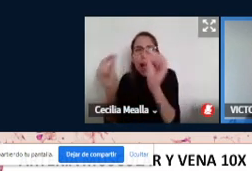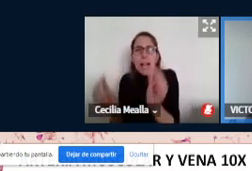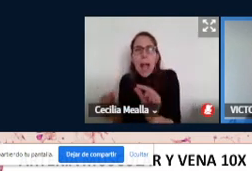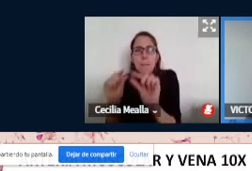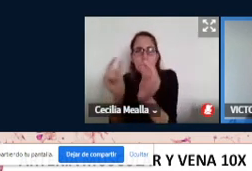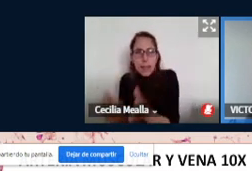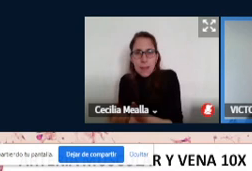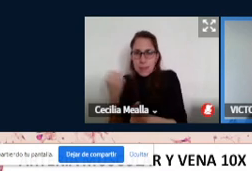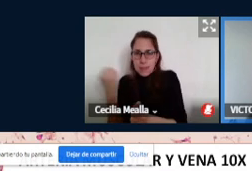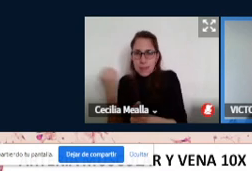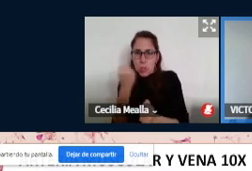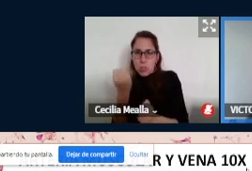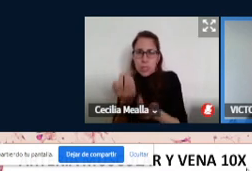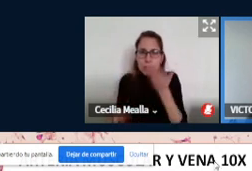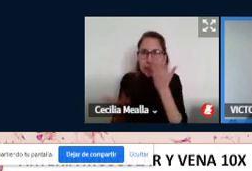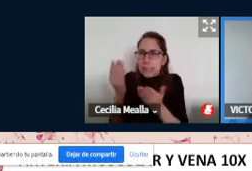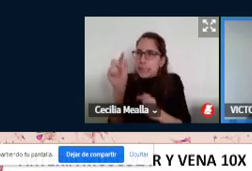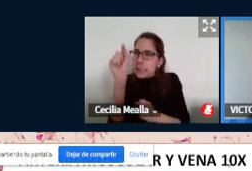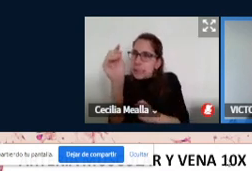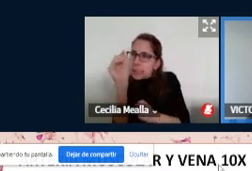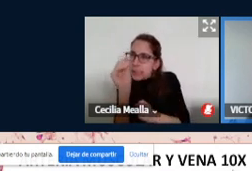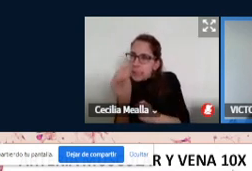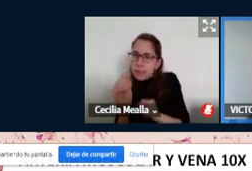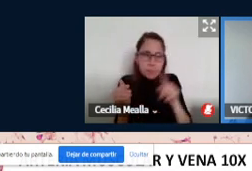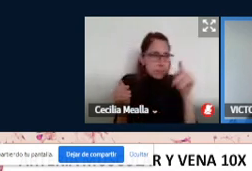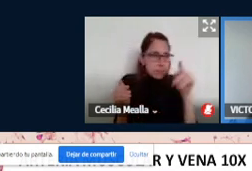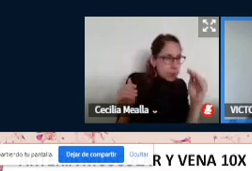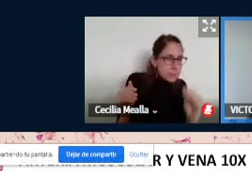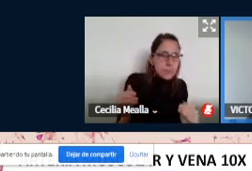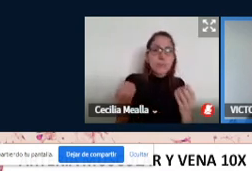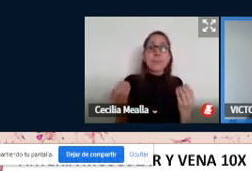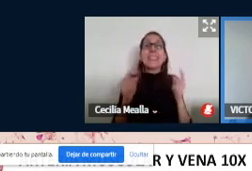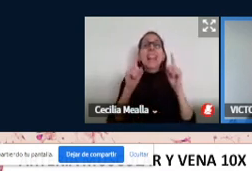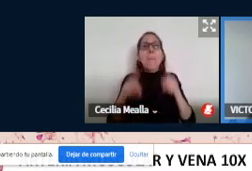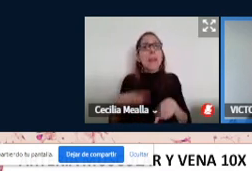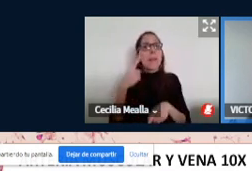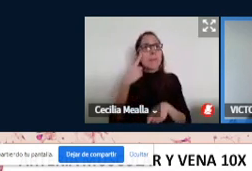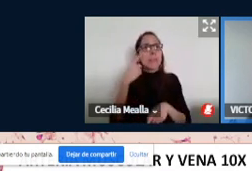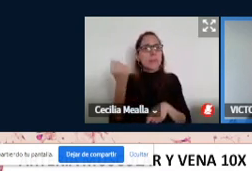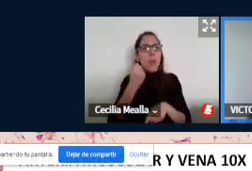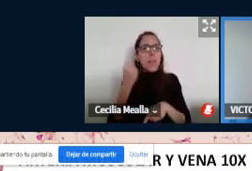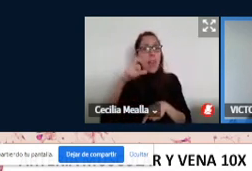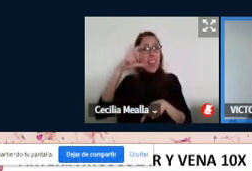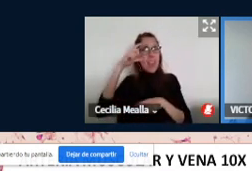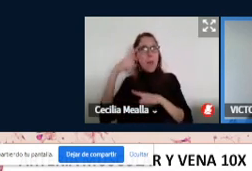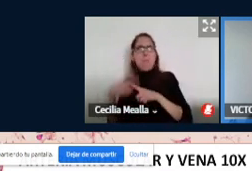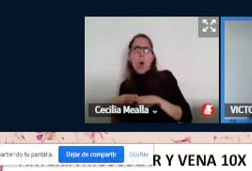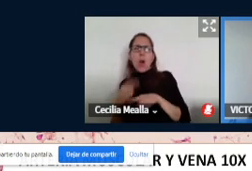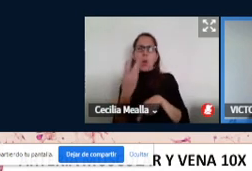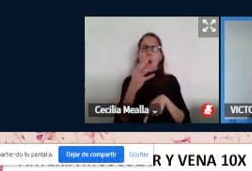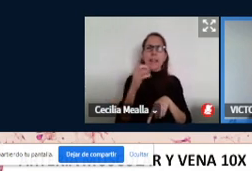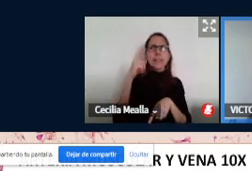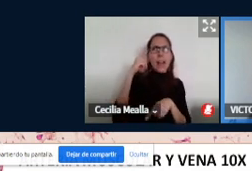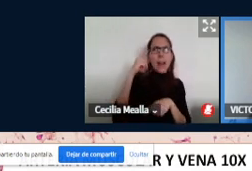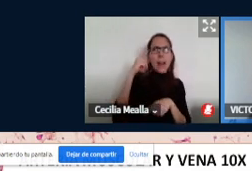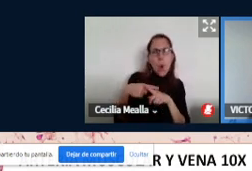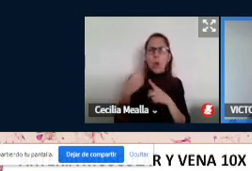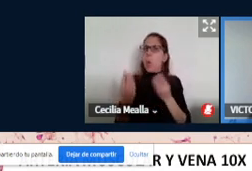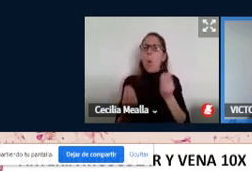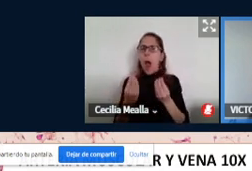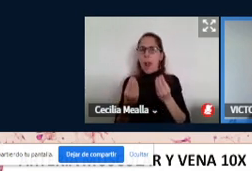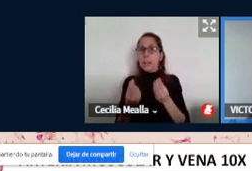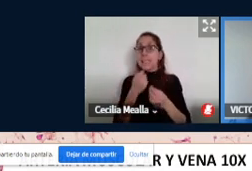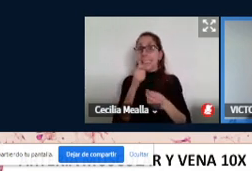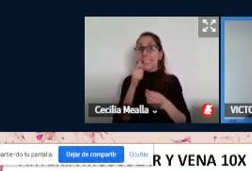capa de músculo con esto, con esto. Y siempre miren si están en un 10 por o en qué aumento están. Porque si yo les pongo esto